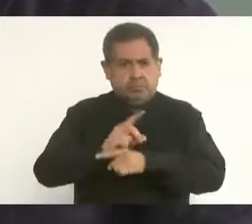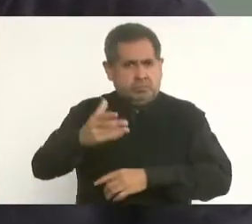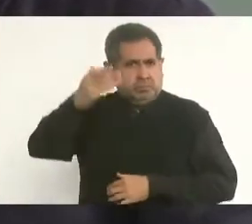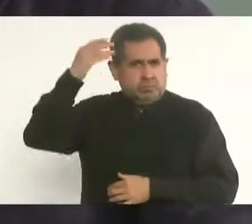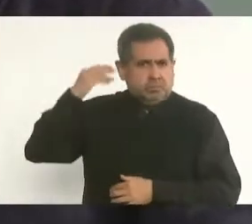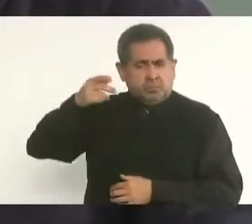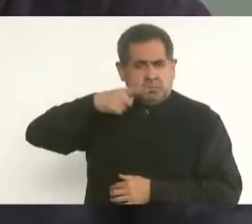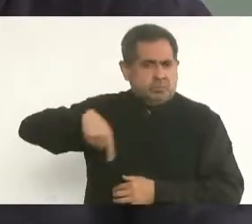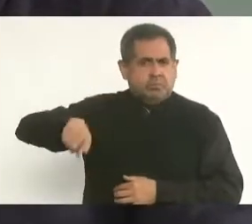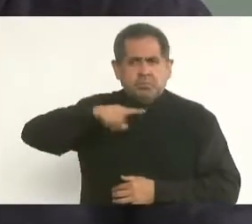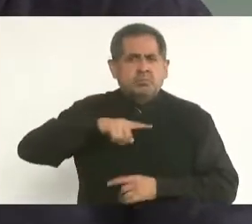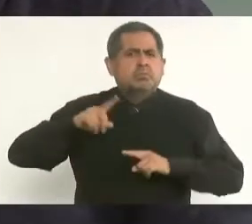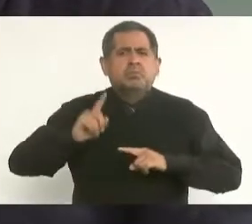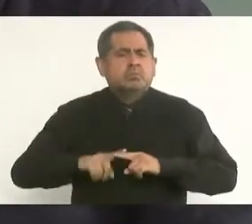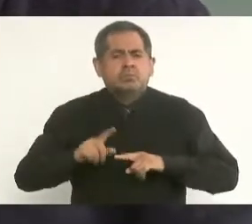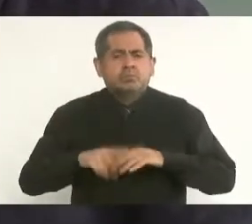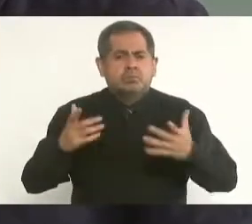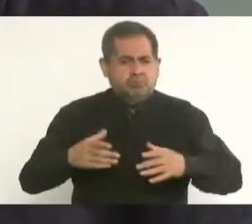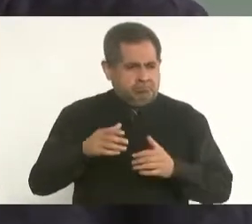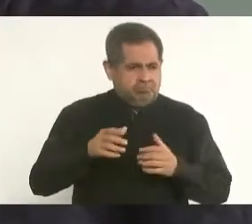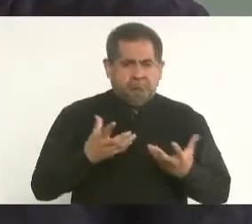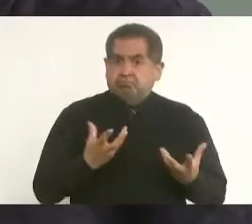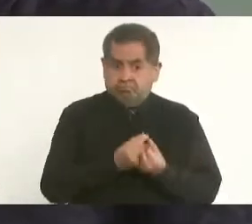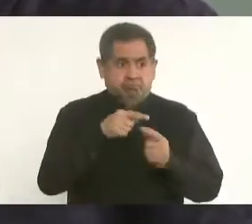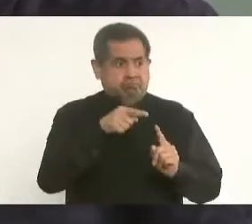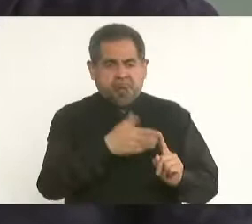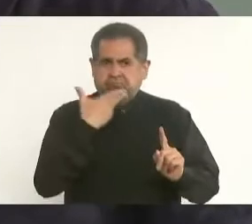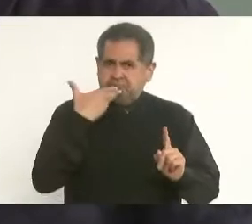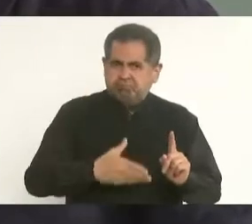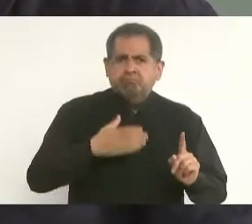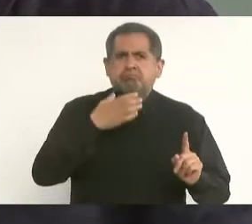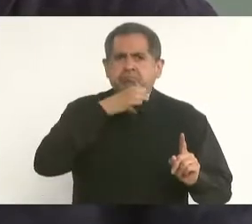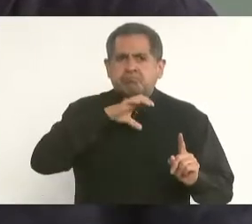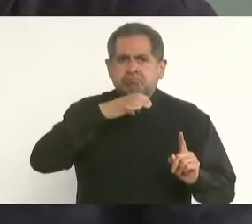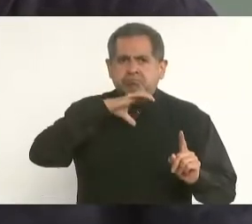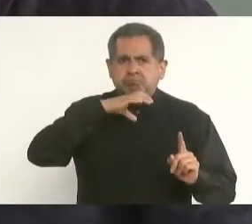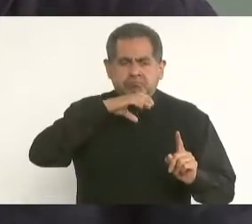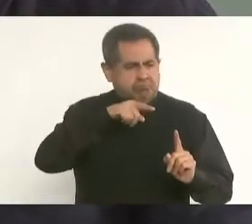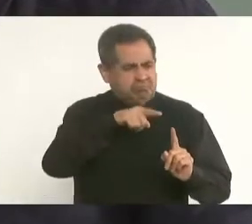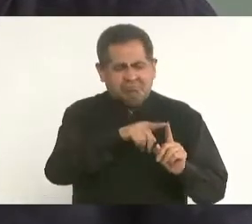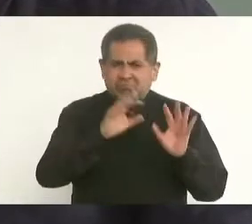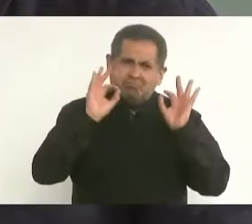entonces de Venustiano Carranza.